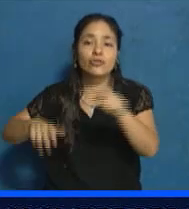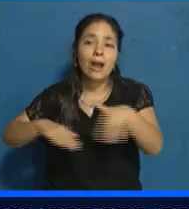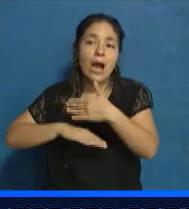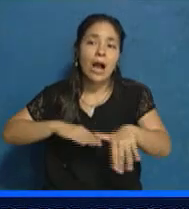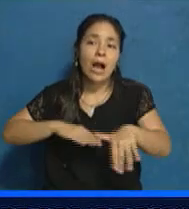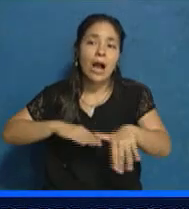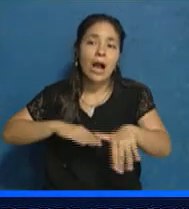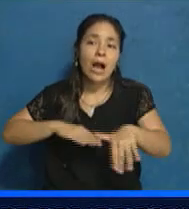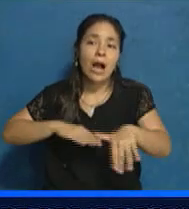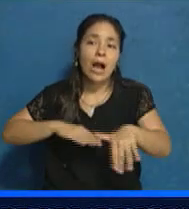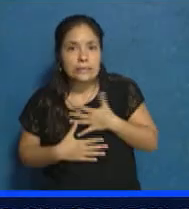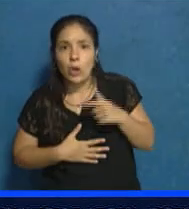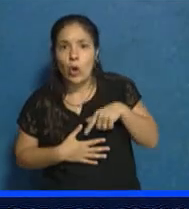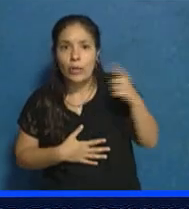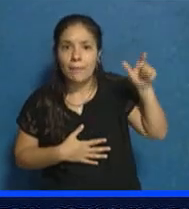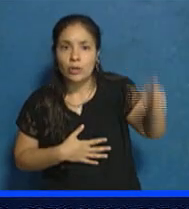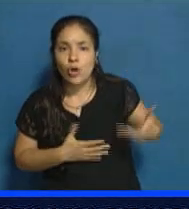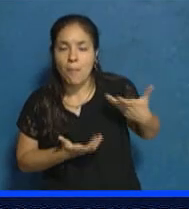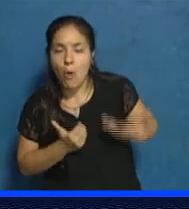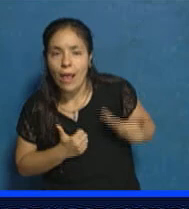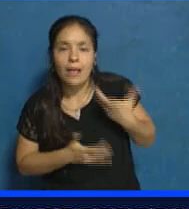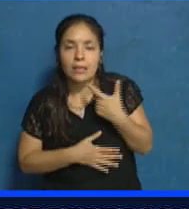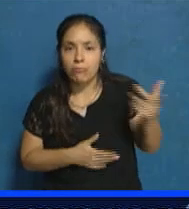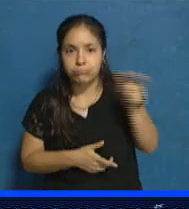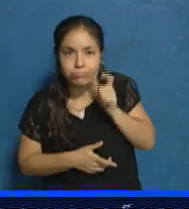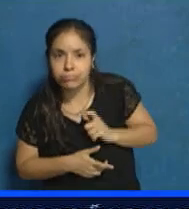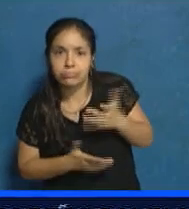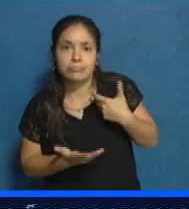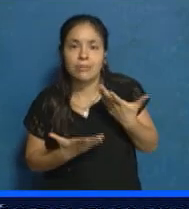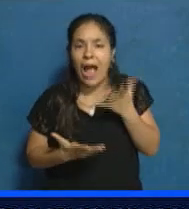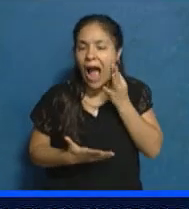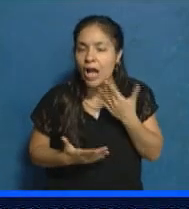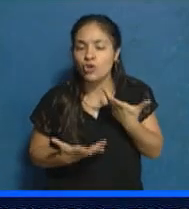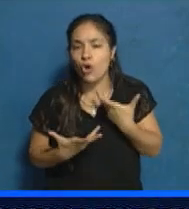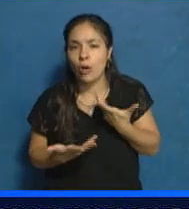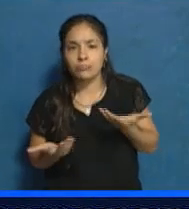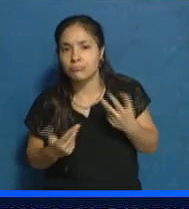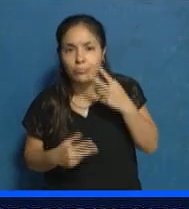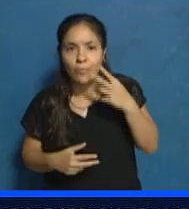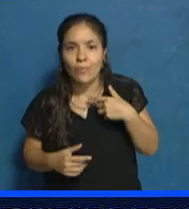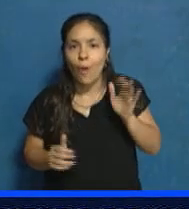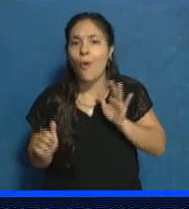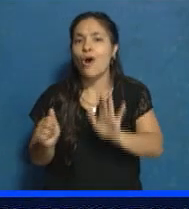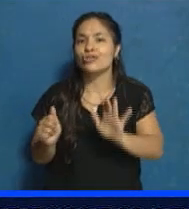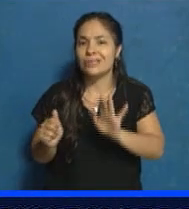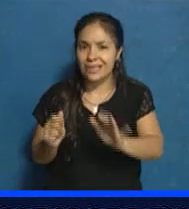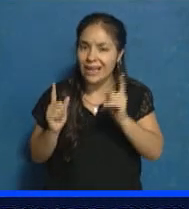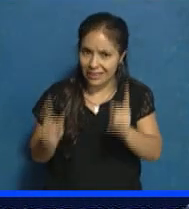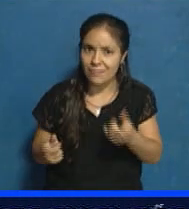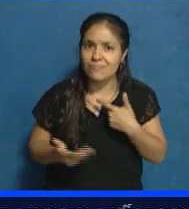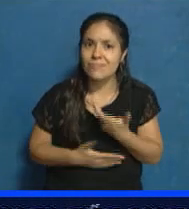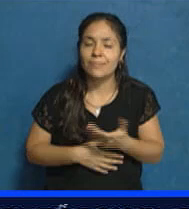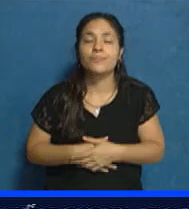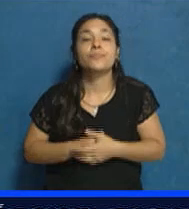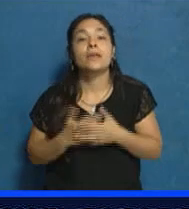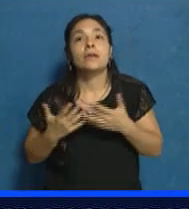que de repente se sienten afectadas por personas que hacen gestos, piropos, hasta bocinazos, habla, ¿no?, la ordenanza. Vamos